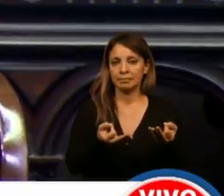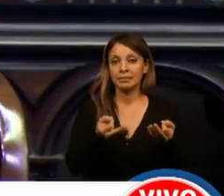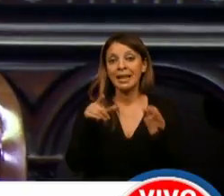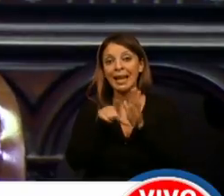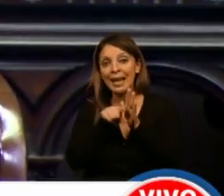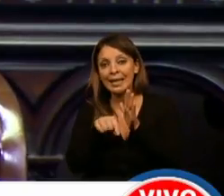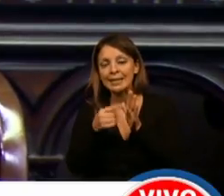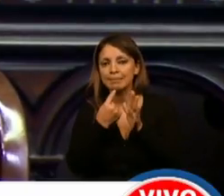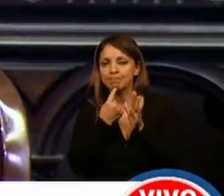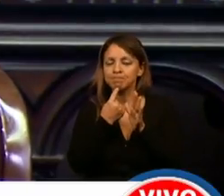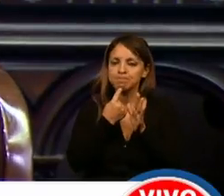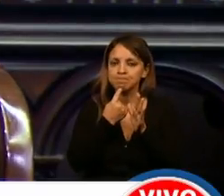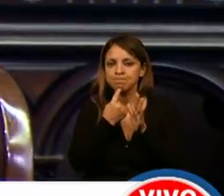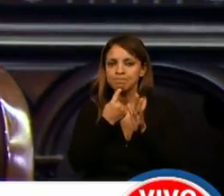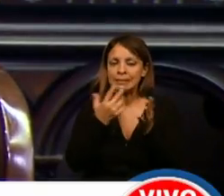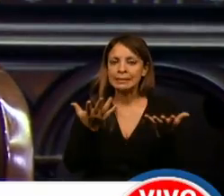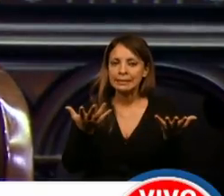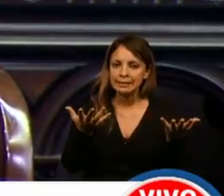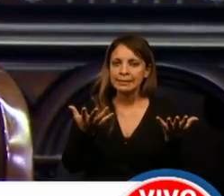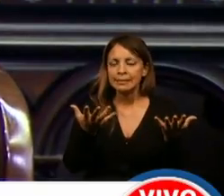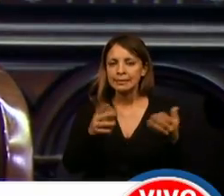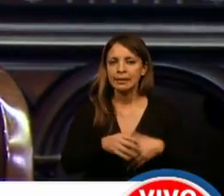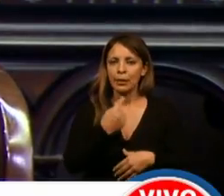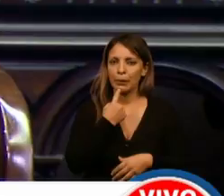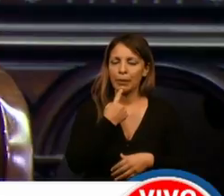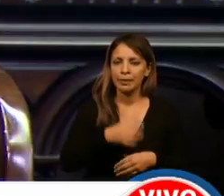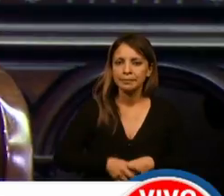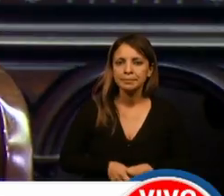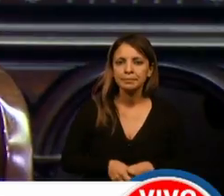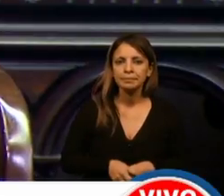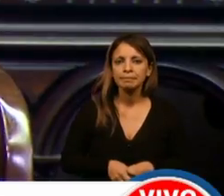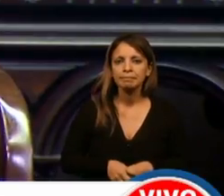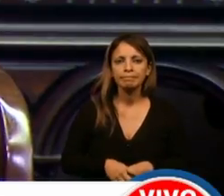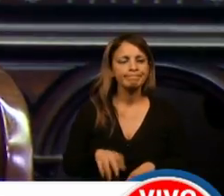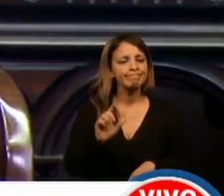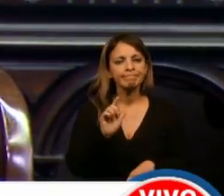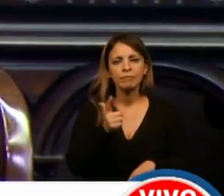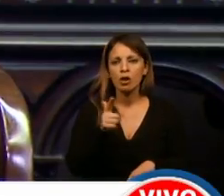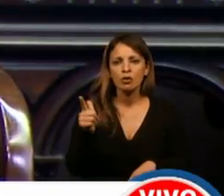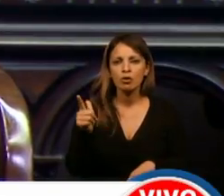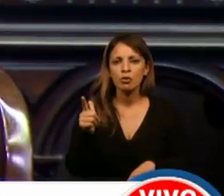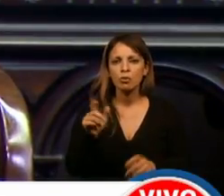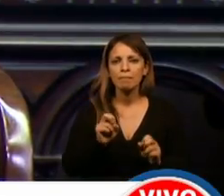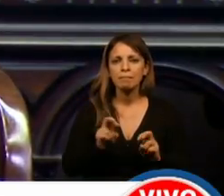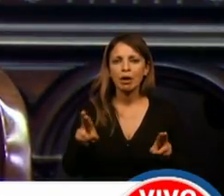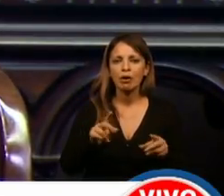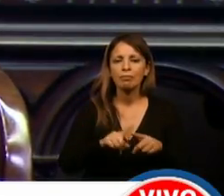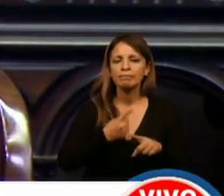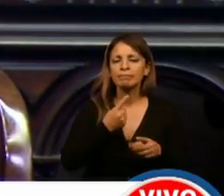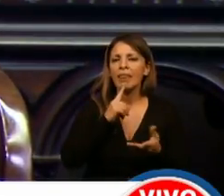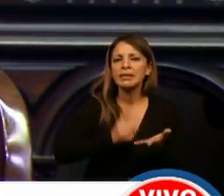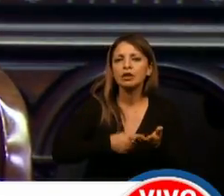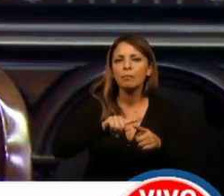está ampliación tampoco asegura no hay peor política de